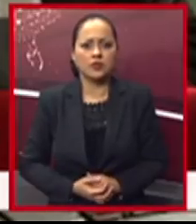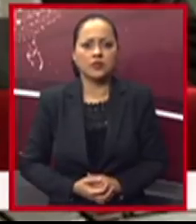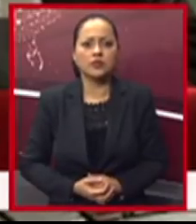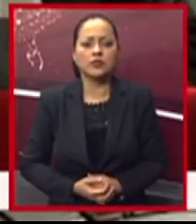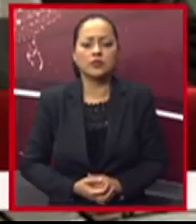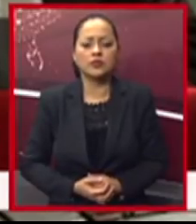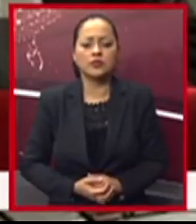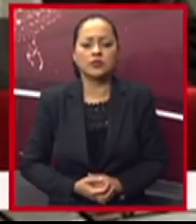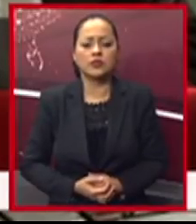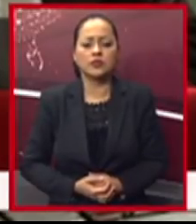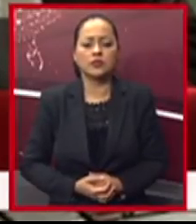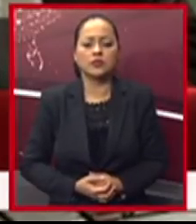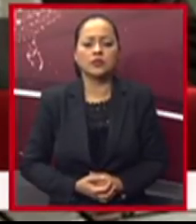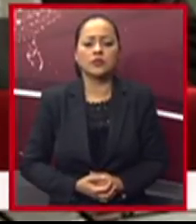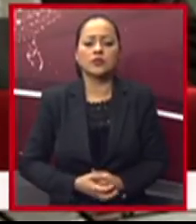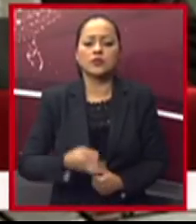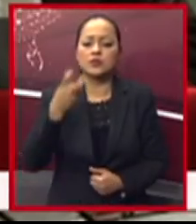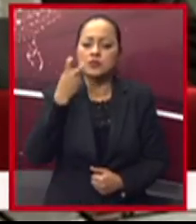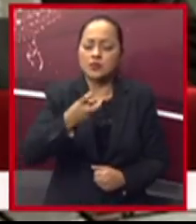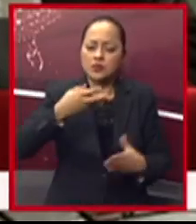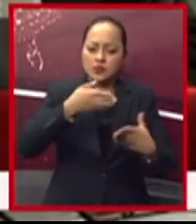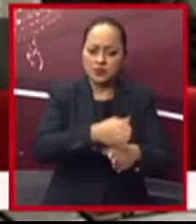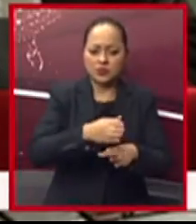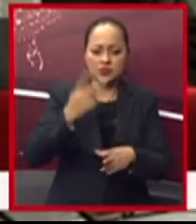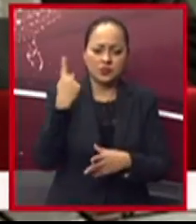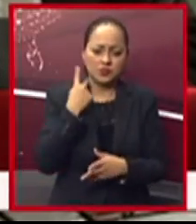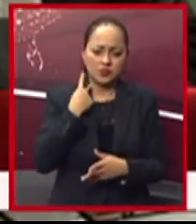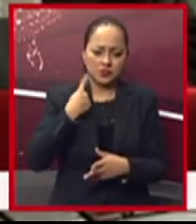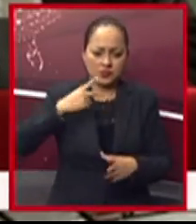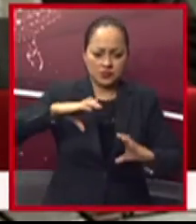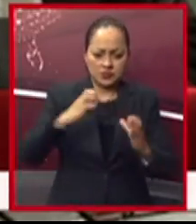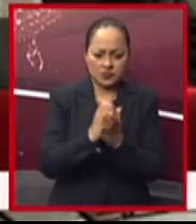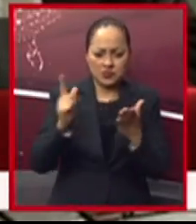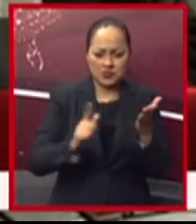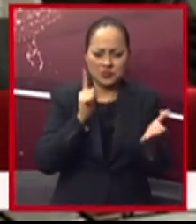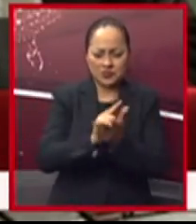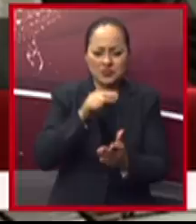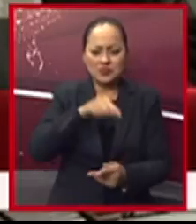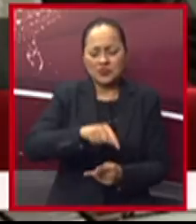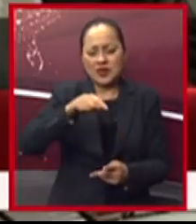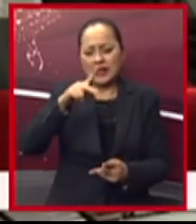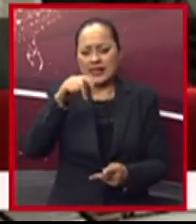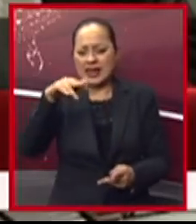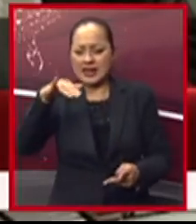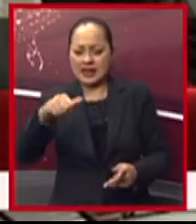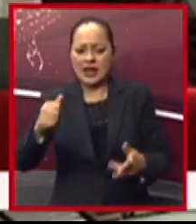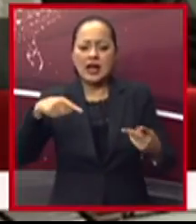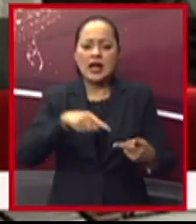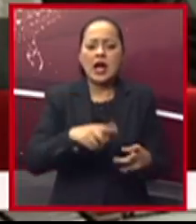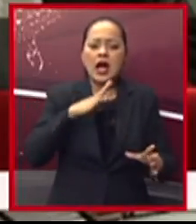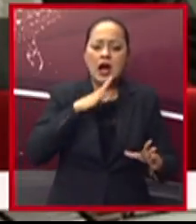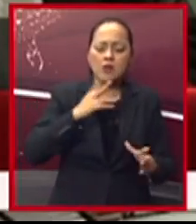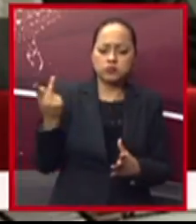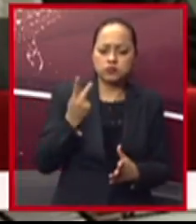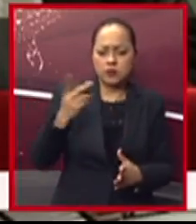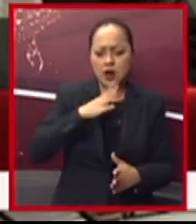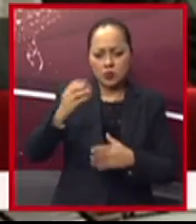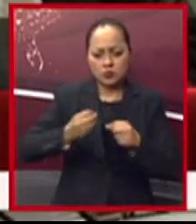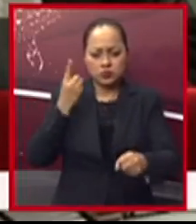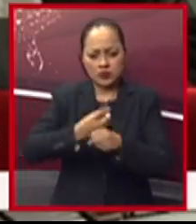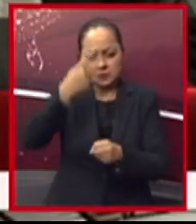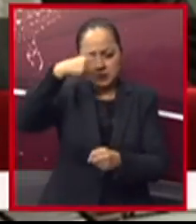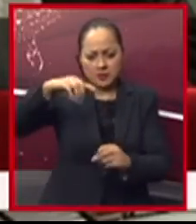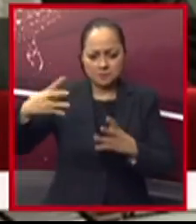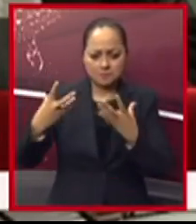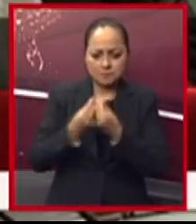The legal framework is almost similar to ours in Kenya, and we will have an opportunity of learning